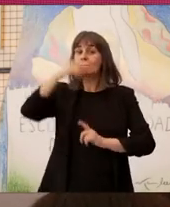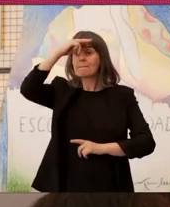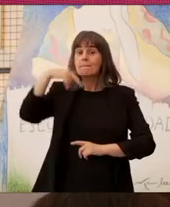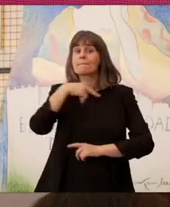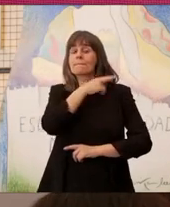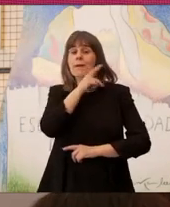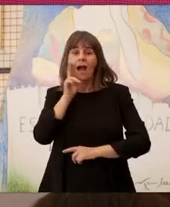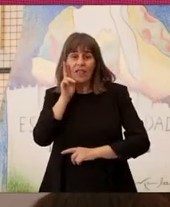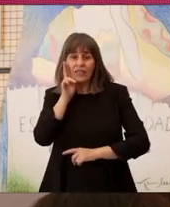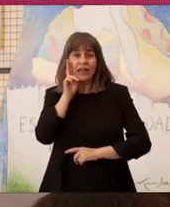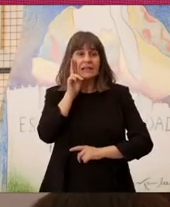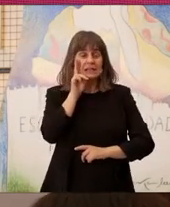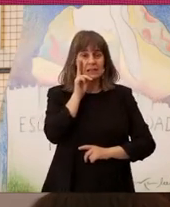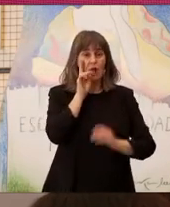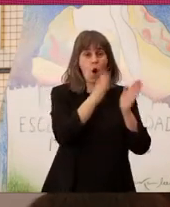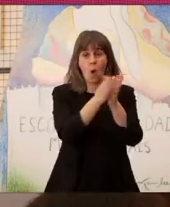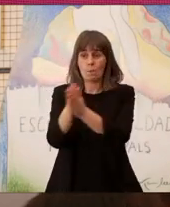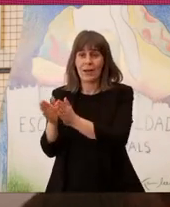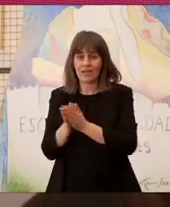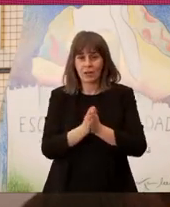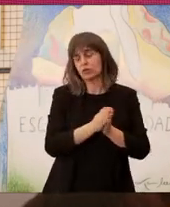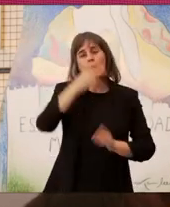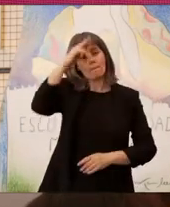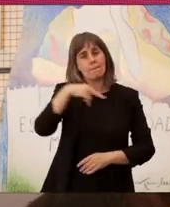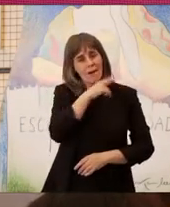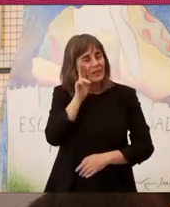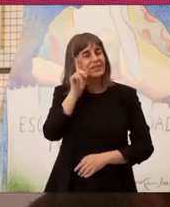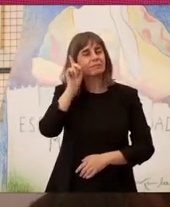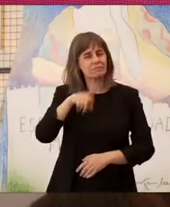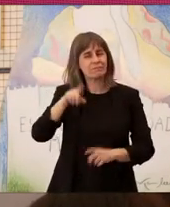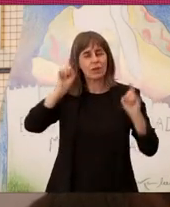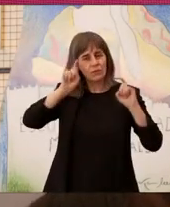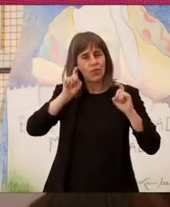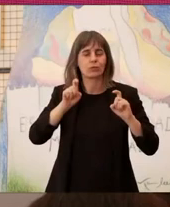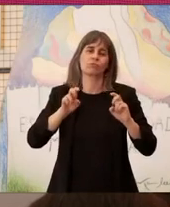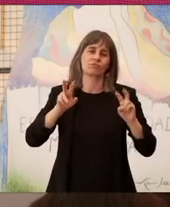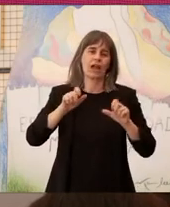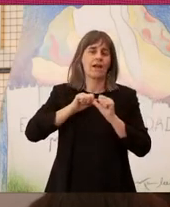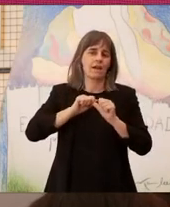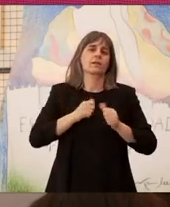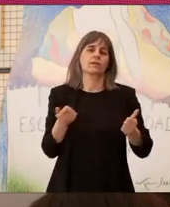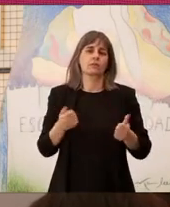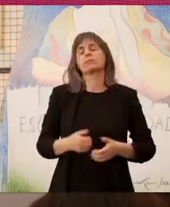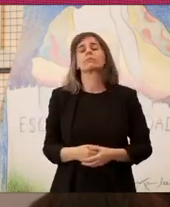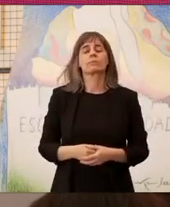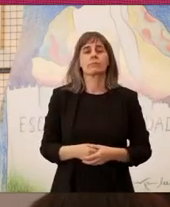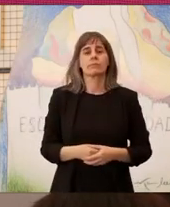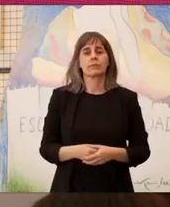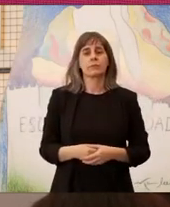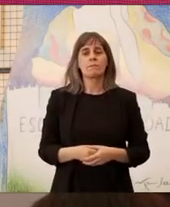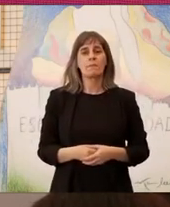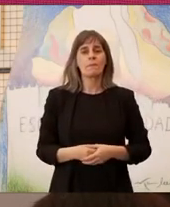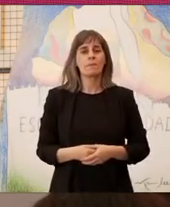y los padres de estos niños y niñas que acompañaban y que seguían acompañando en el colegio a mi hijo